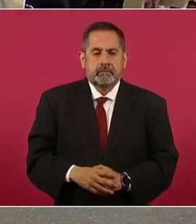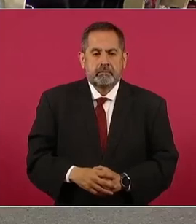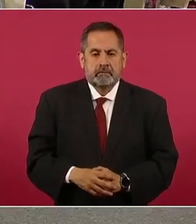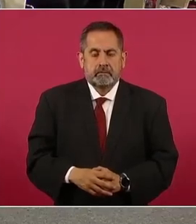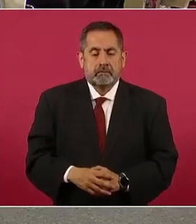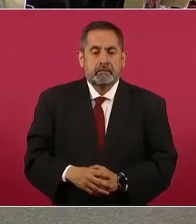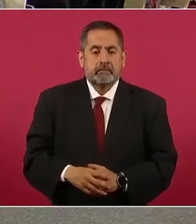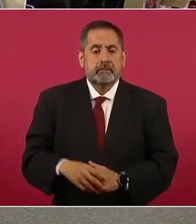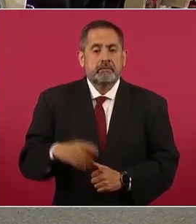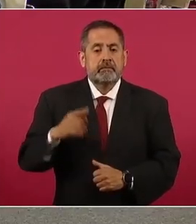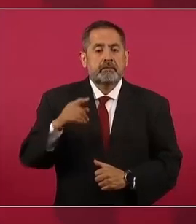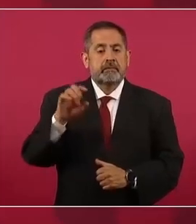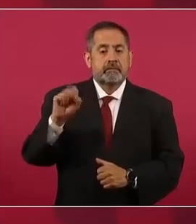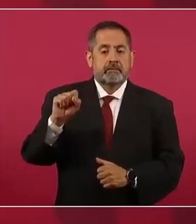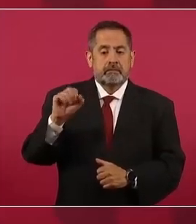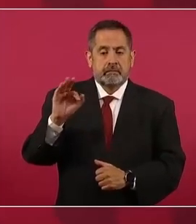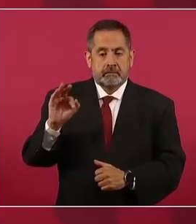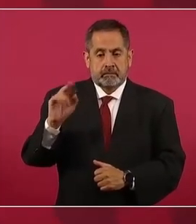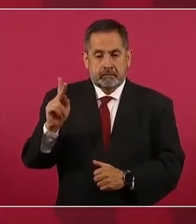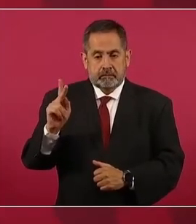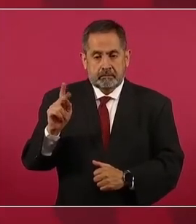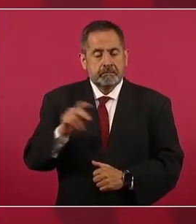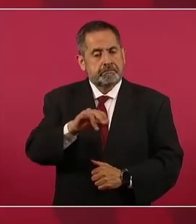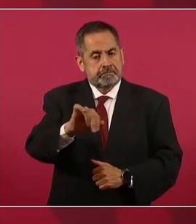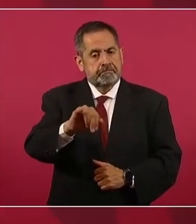¿La Secretaría de la Función Pública? Sí.